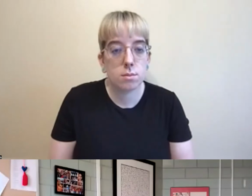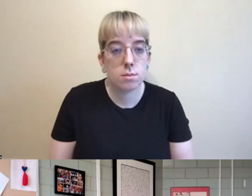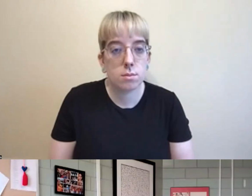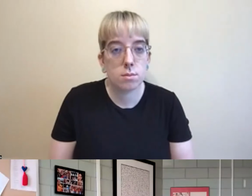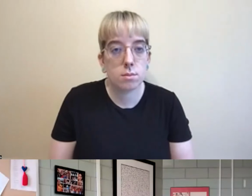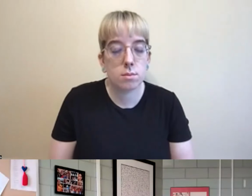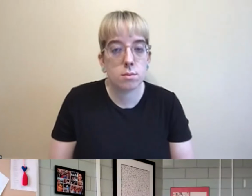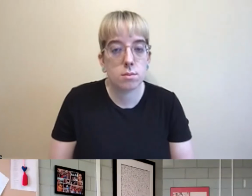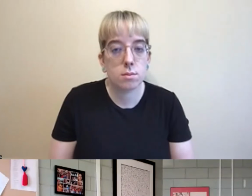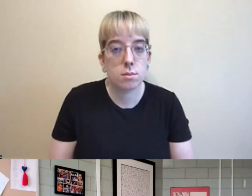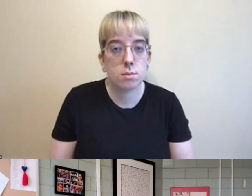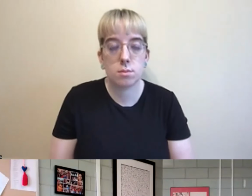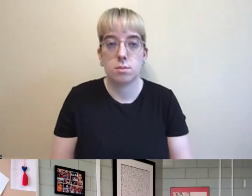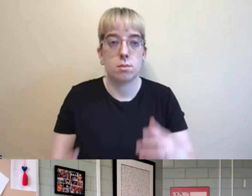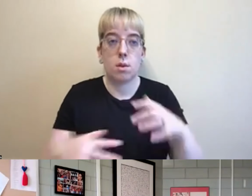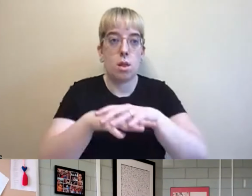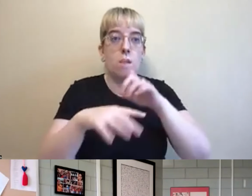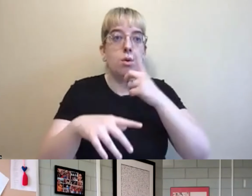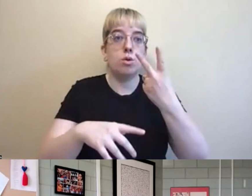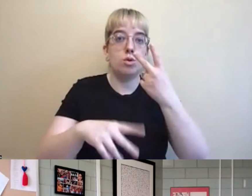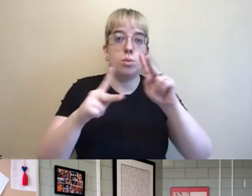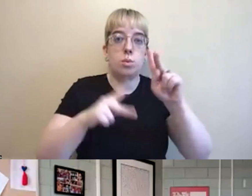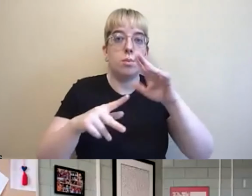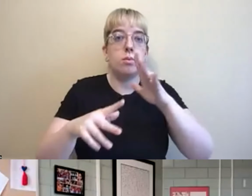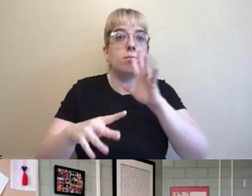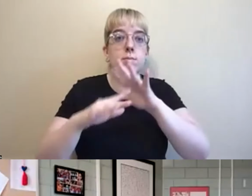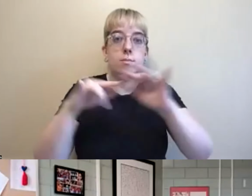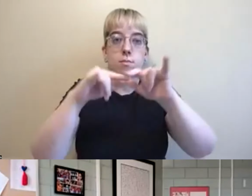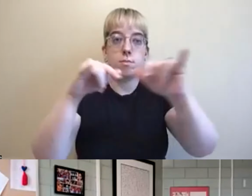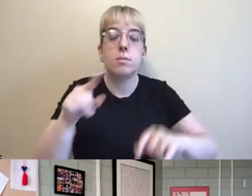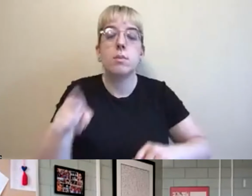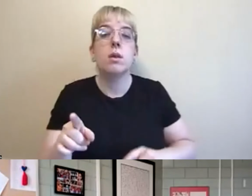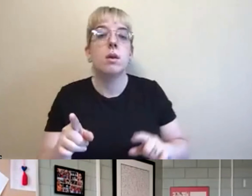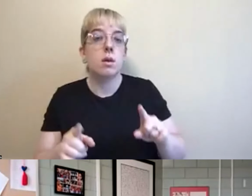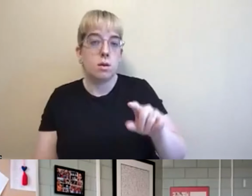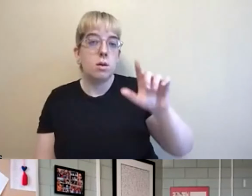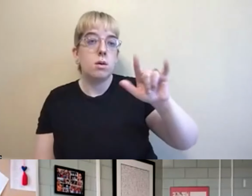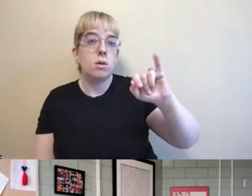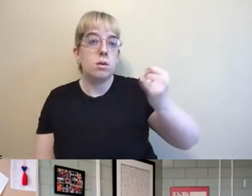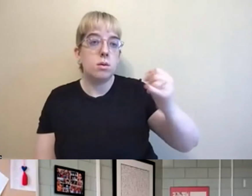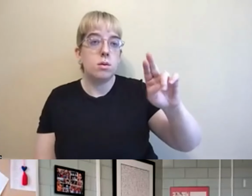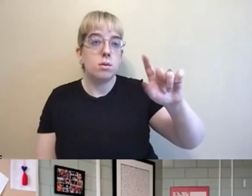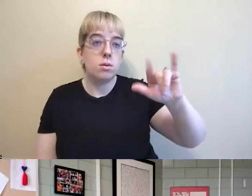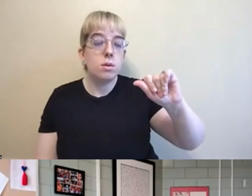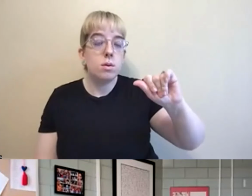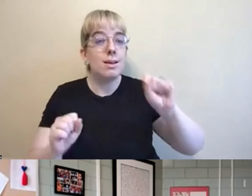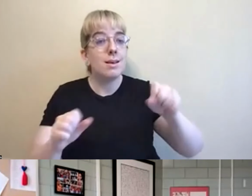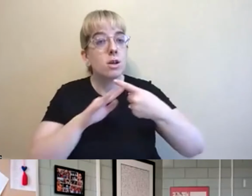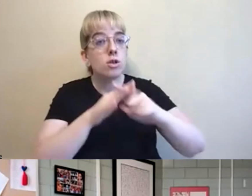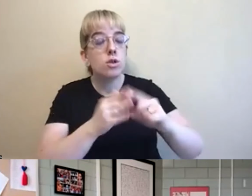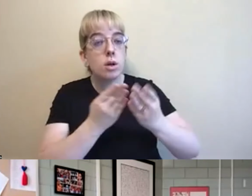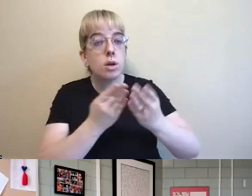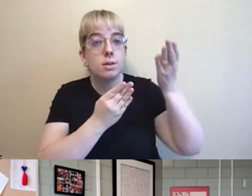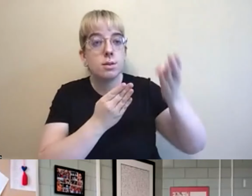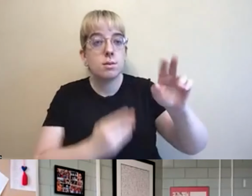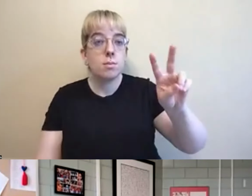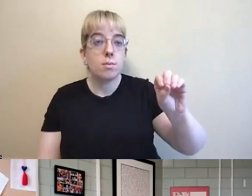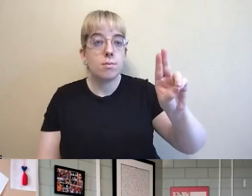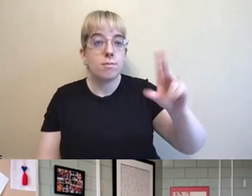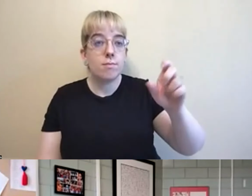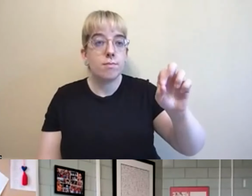In my department, I'm sorry. No, go ahead. ¿En qué departamento está preguntando? ¿Se puede mandar